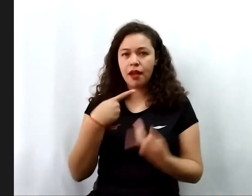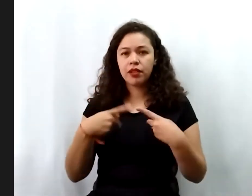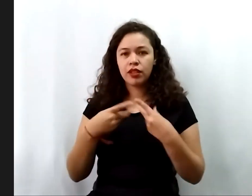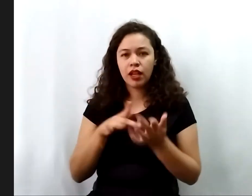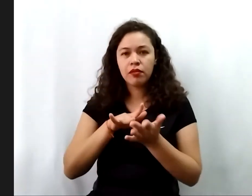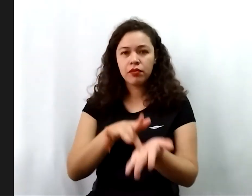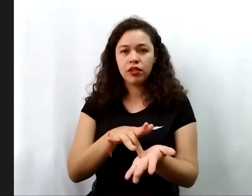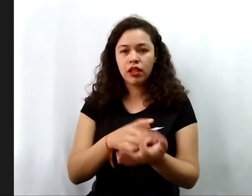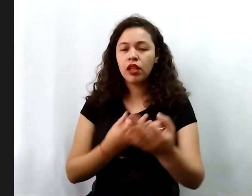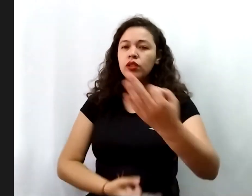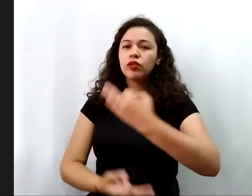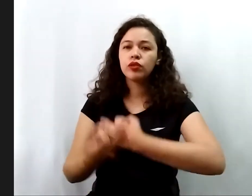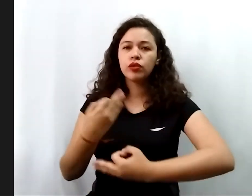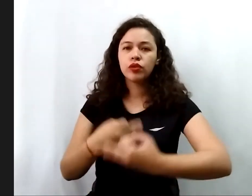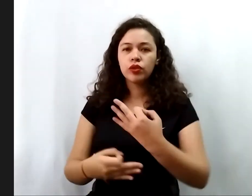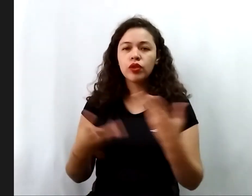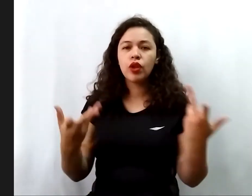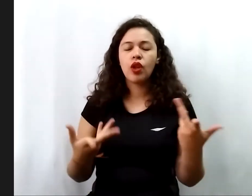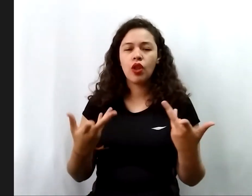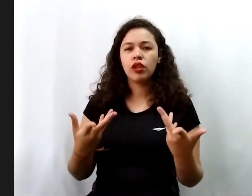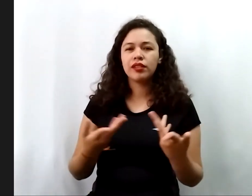todos colaboramos en alguna causa.